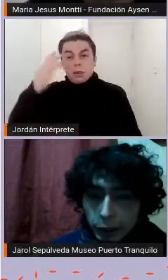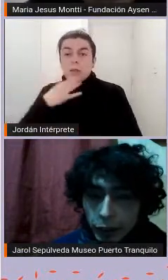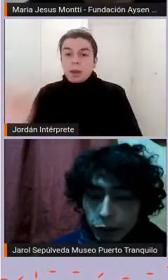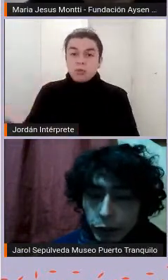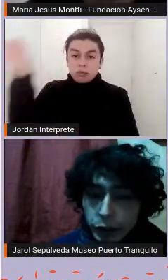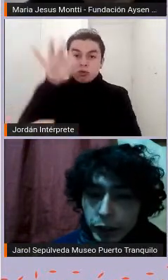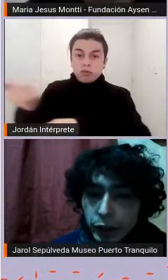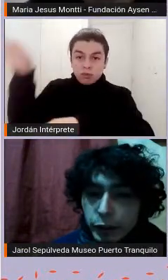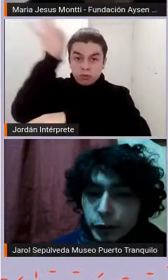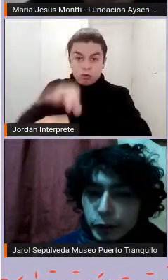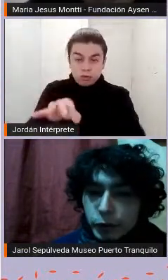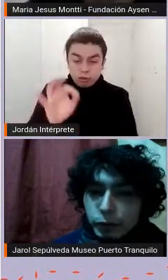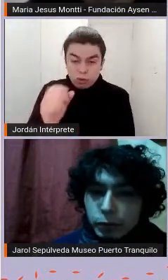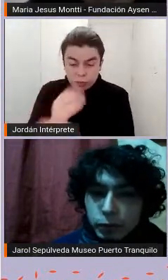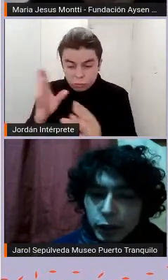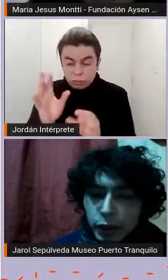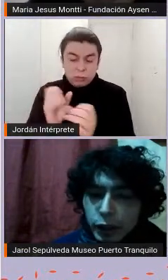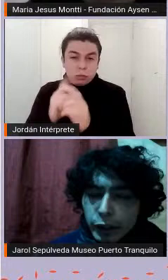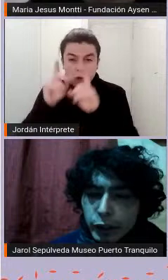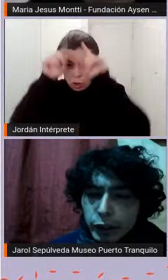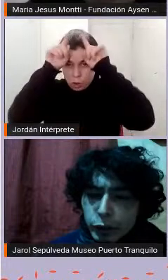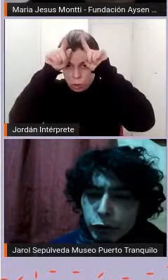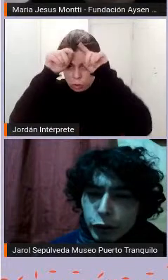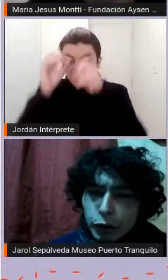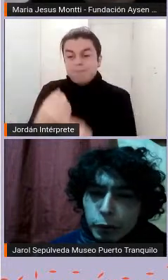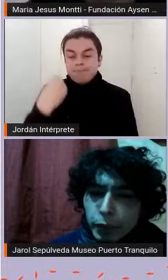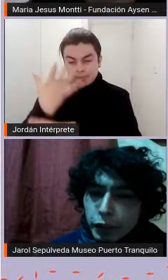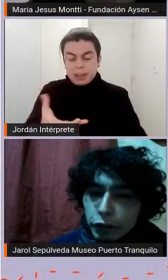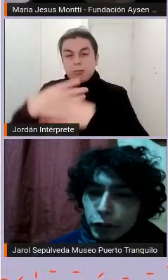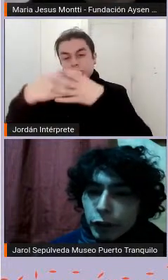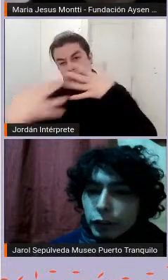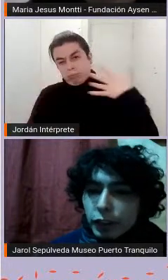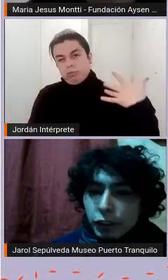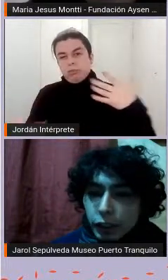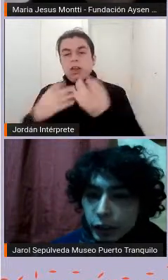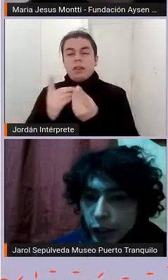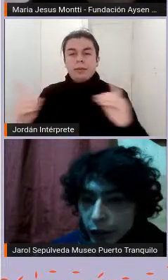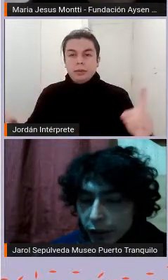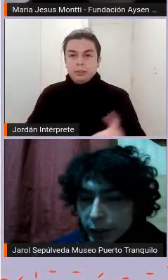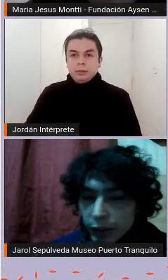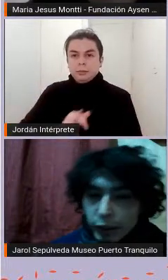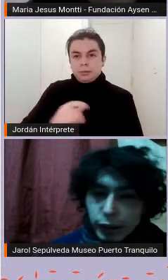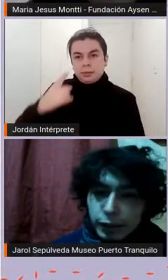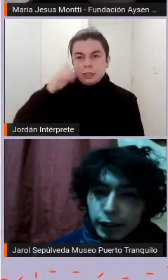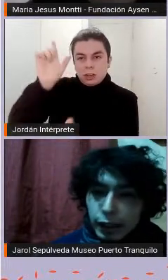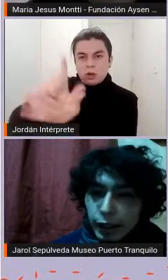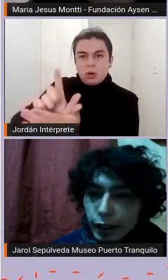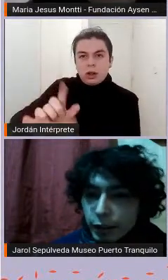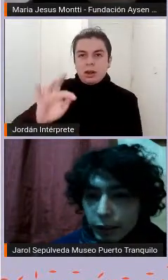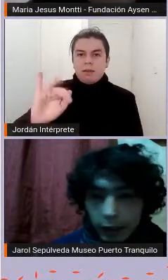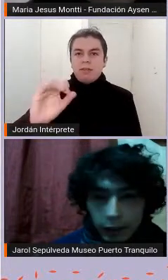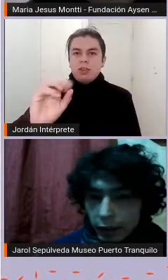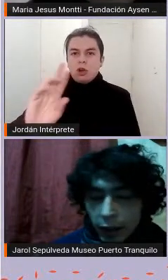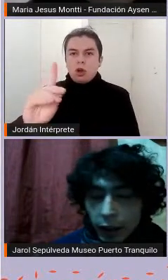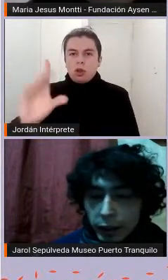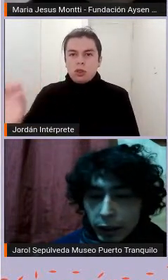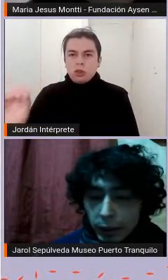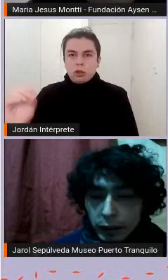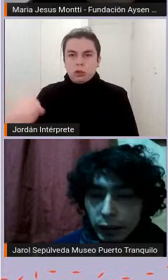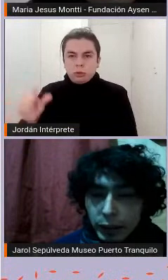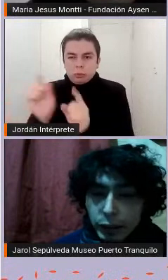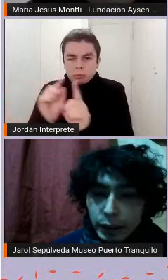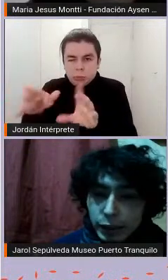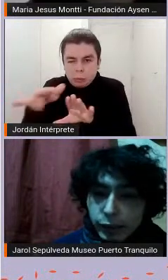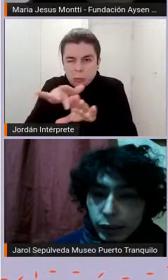Bueno, aquí estamos al fondo ya de un fiordo, un pequeño fiordo, seleccionando las osamentas que van a ser trasladadas. Ahí había